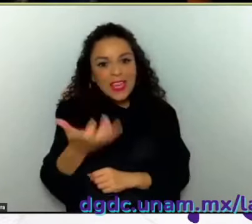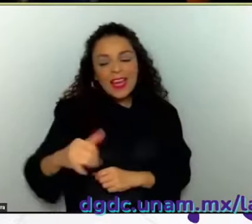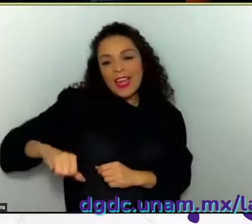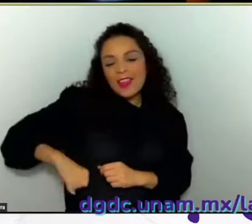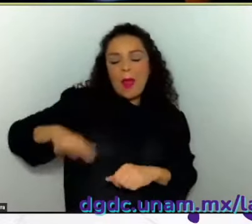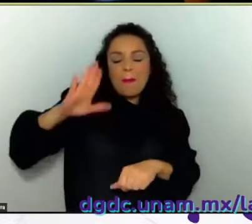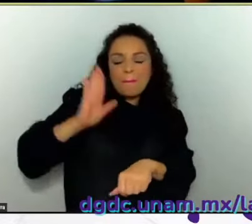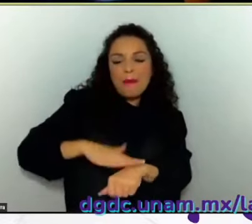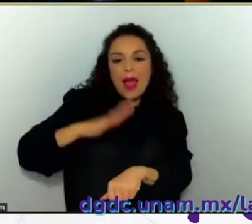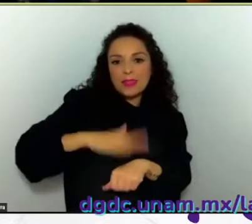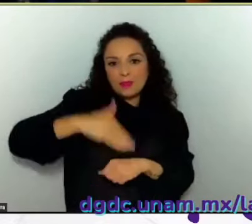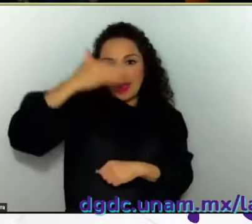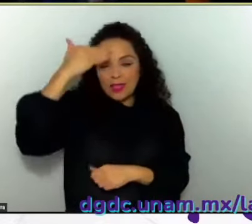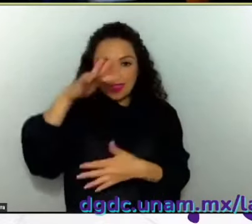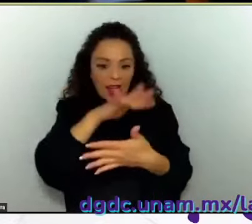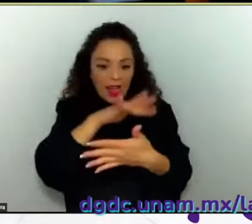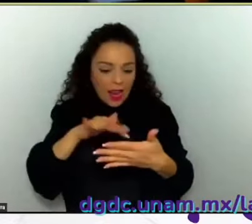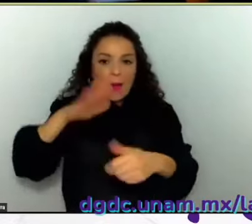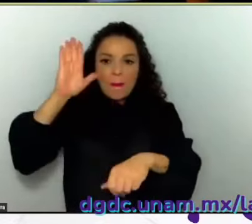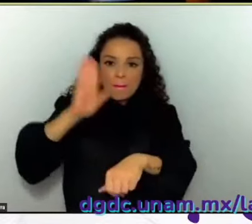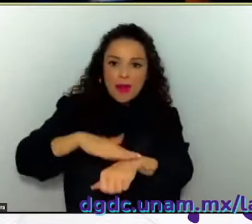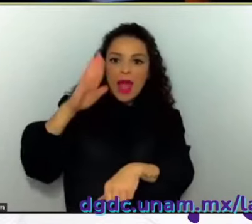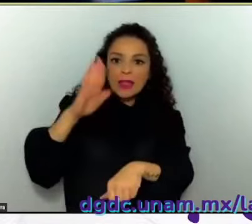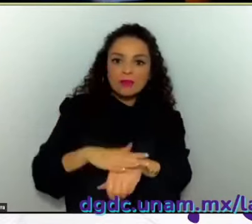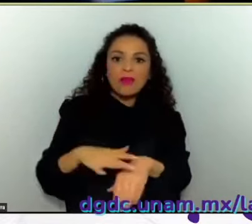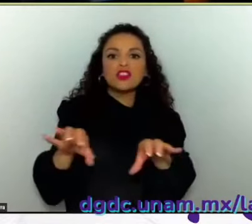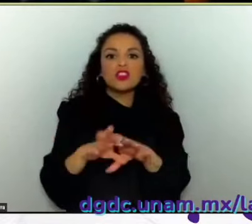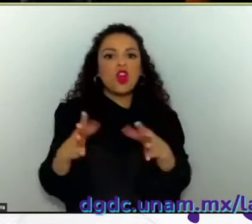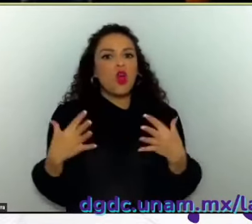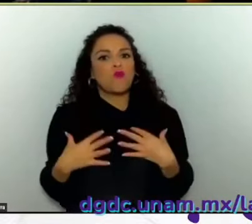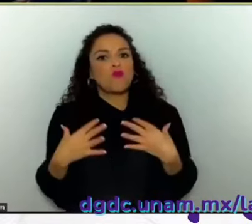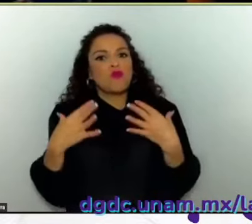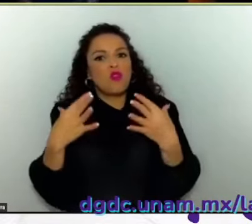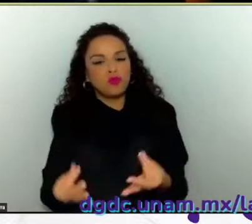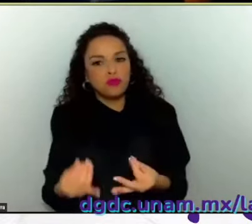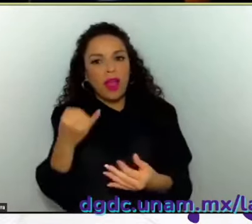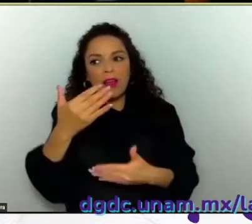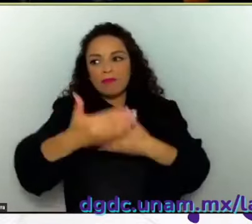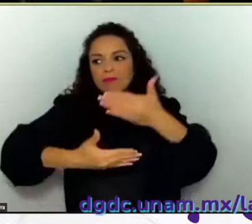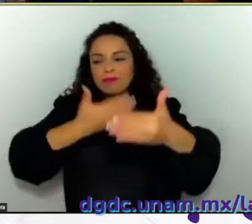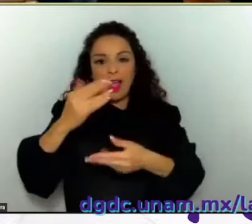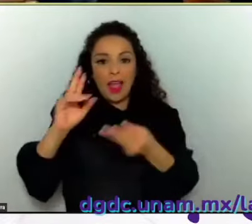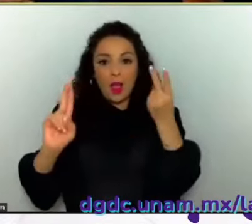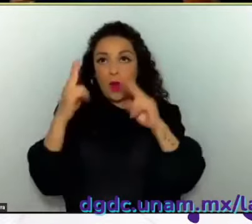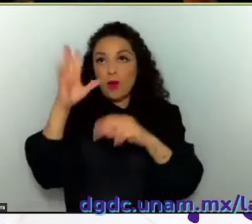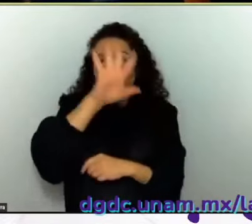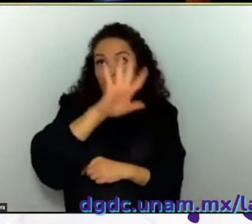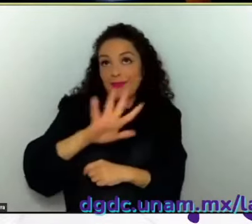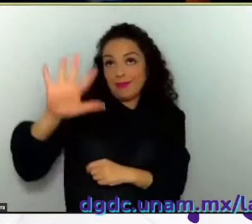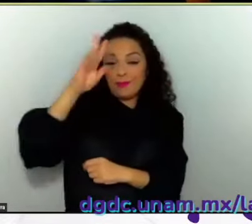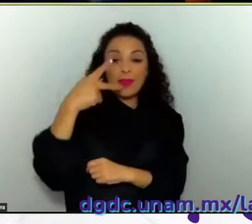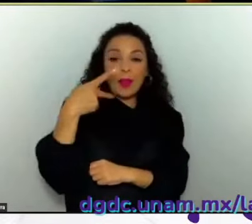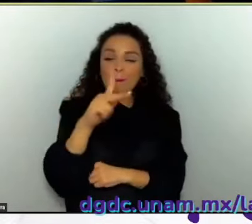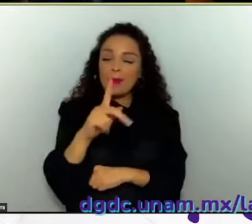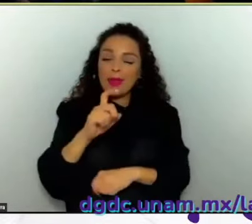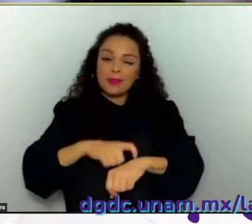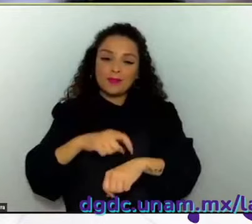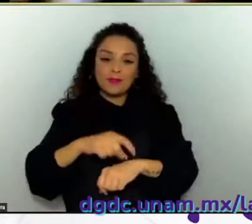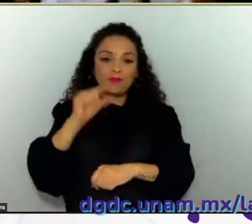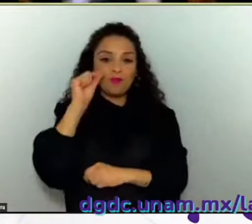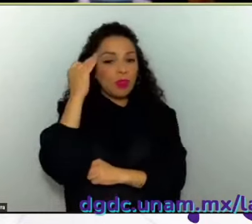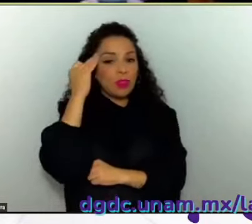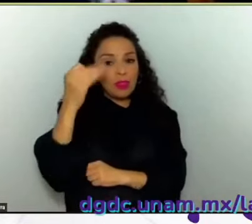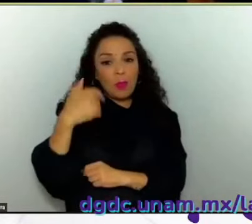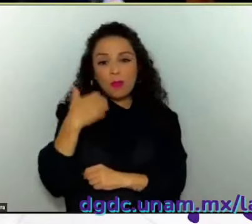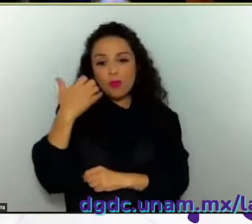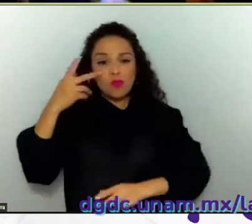más, a involucrarnos más con el origen y la evolución del universo. Pero tenemos tan poco tiempo y que les quiero preguntar tantas cosas que voy a